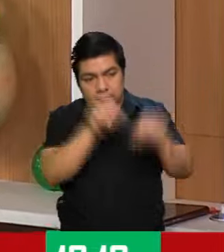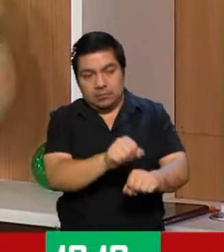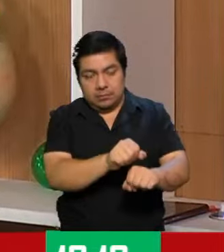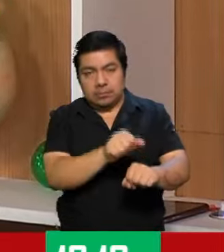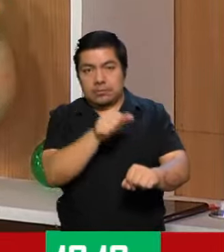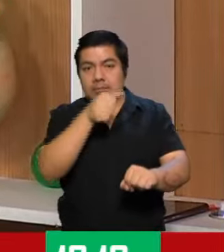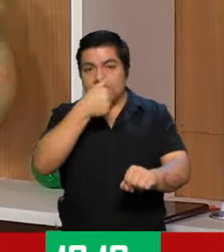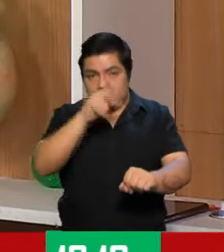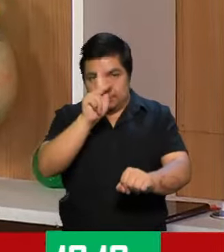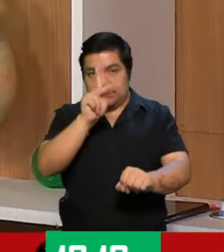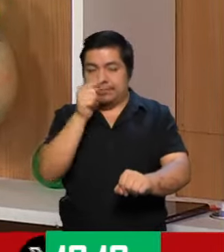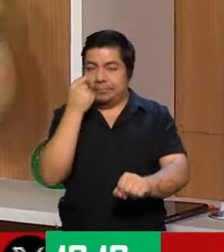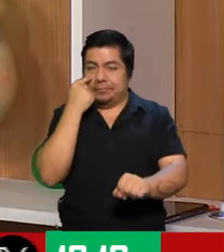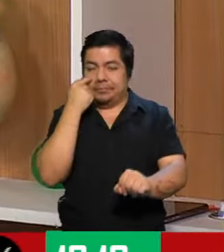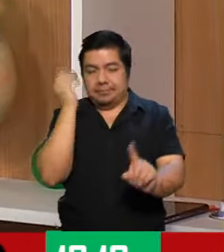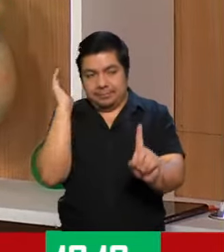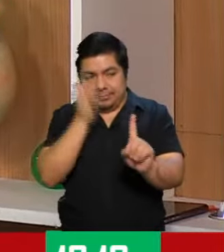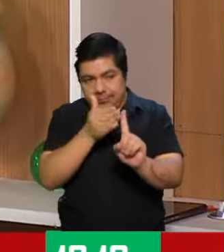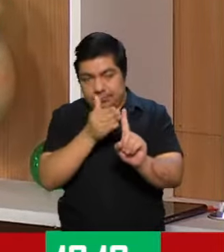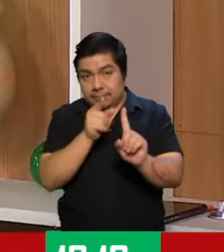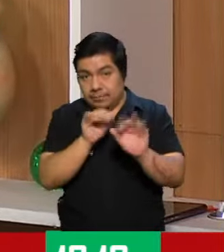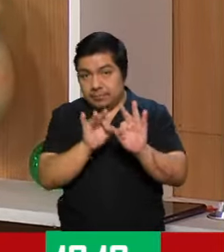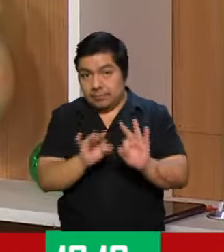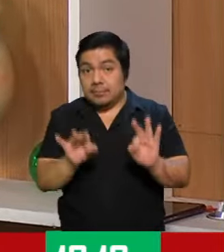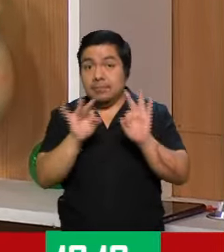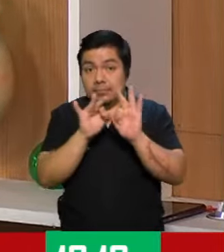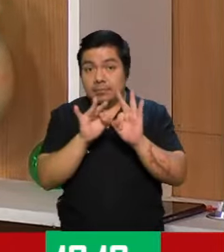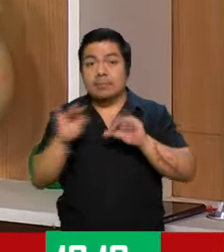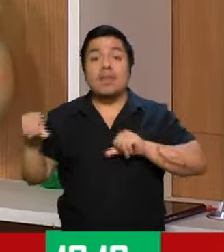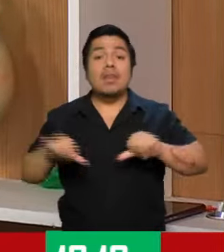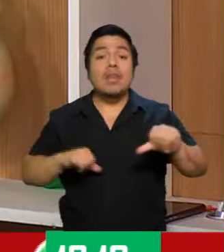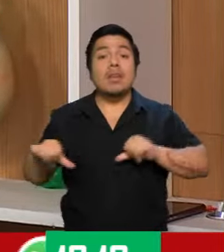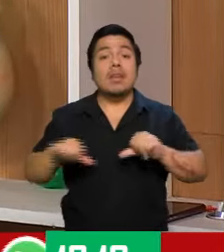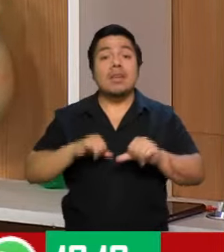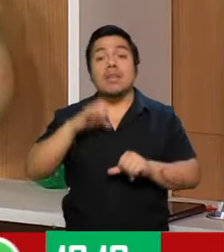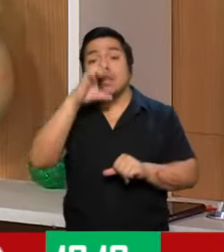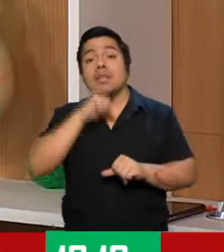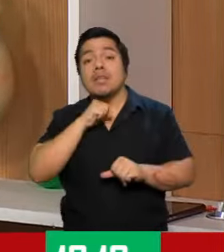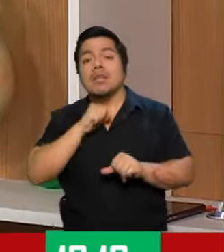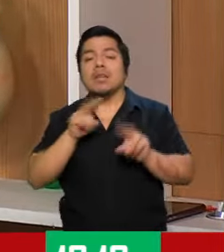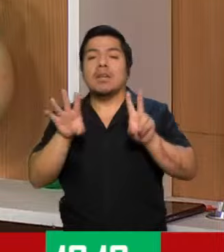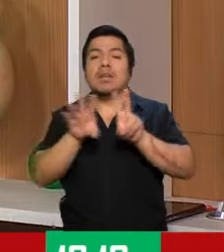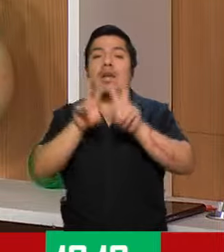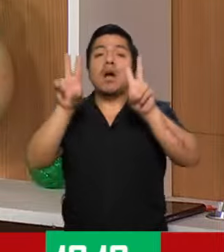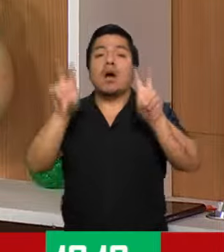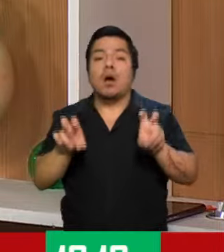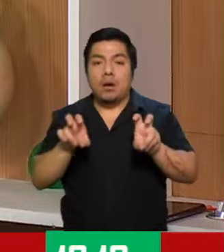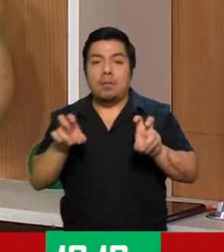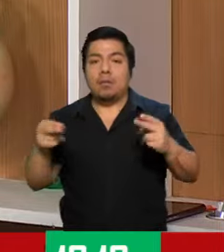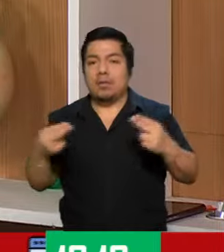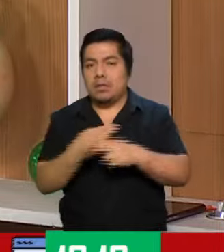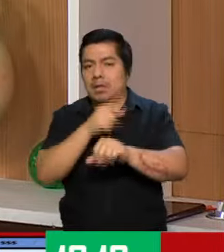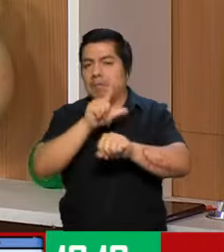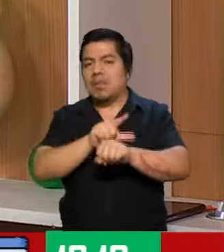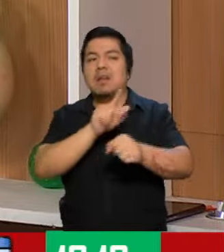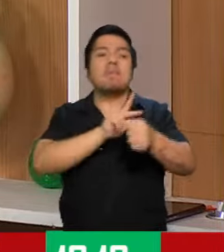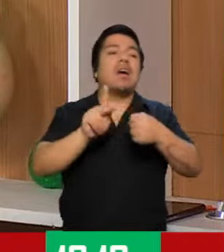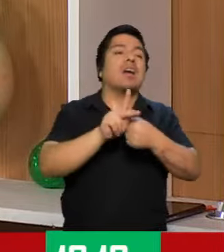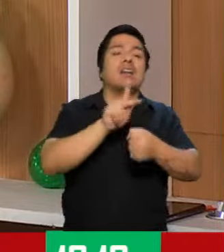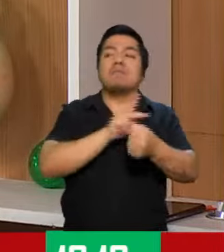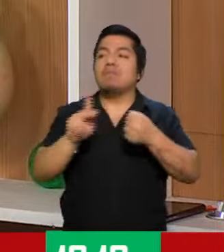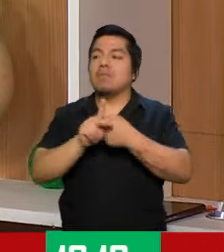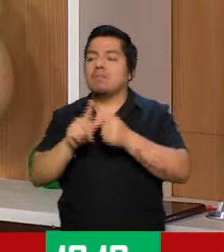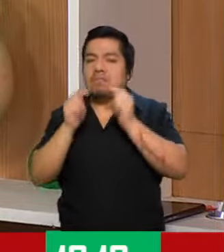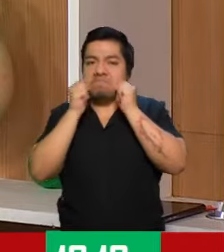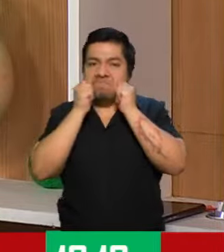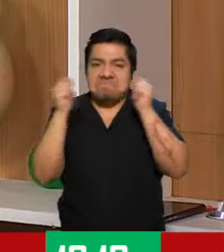sí quiero hacer una precisión importante. La actividad delictiva no es un tema de nacionalidades, o al menos nosotros no nos enfocamos en las nacionalidades.